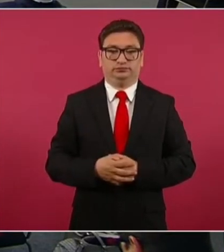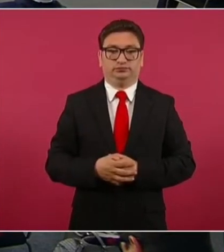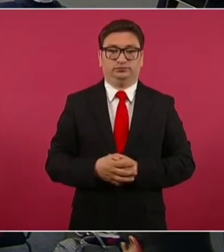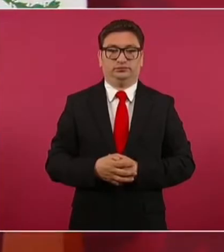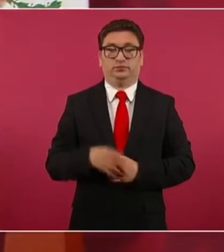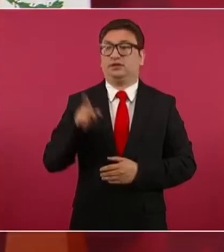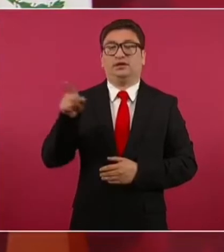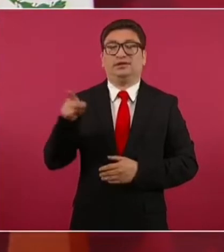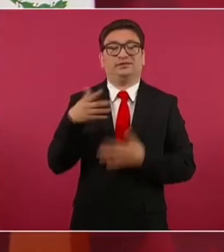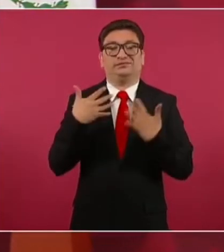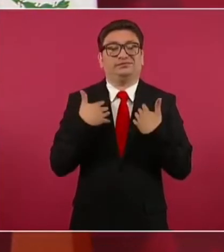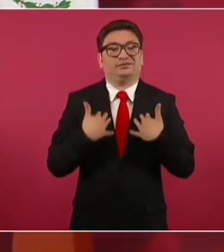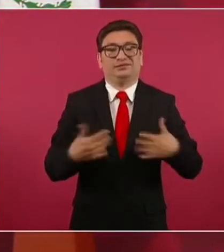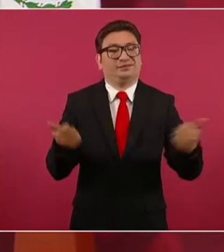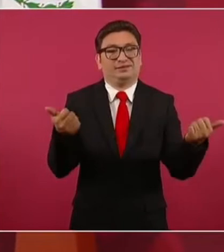¿cómo lo va a entender?